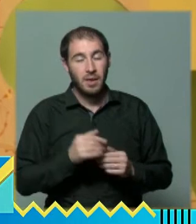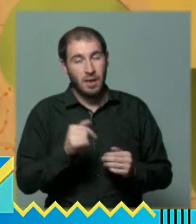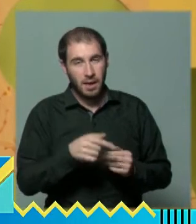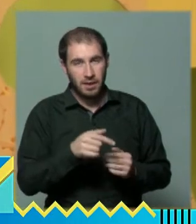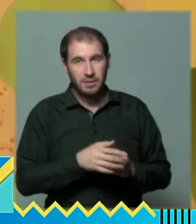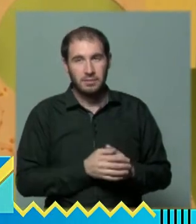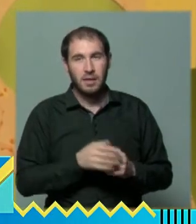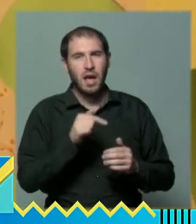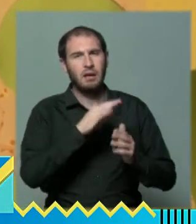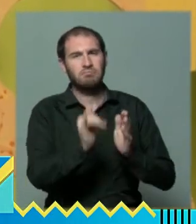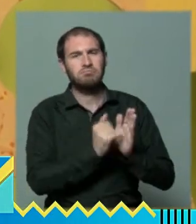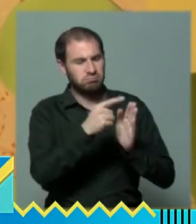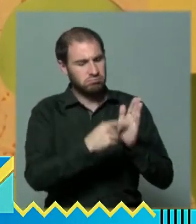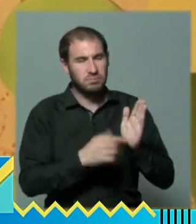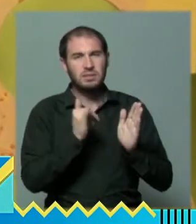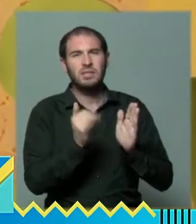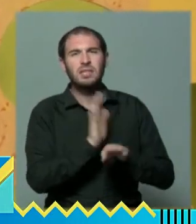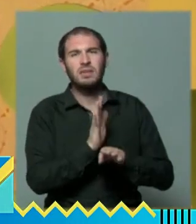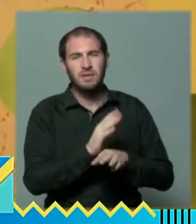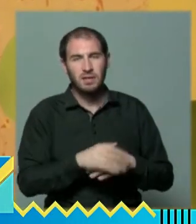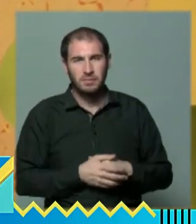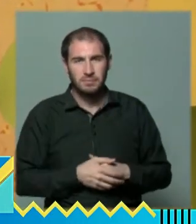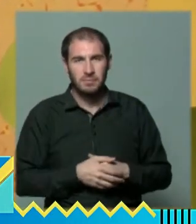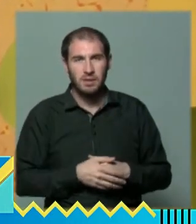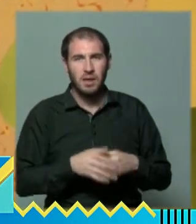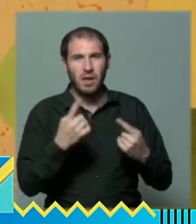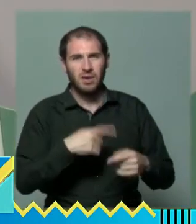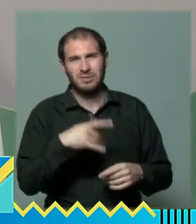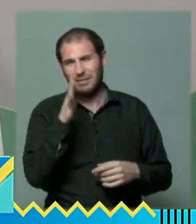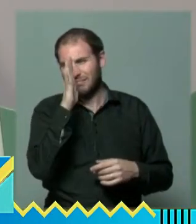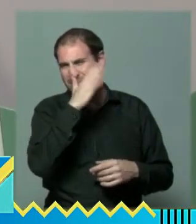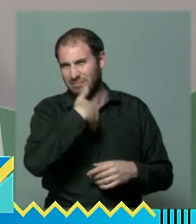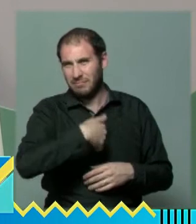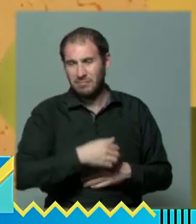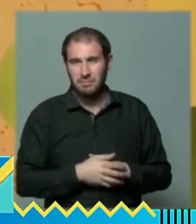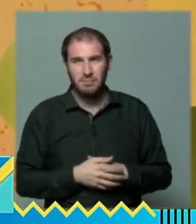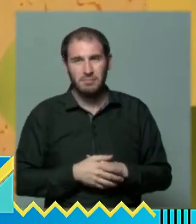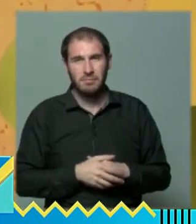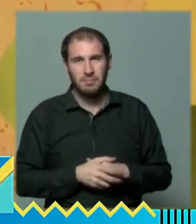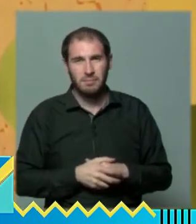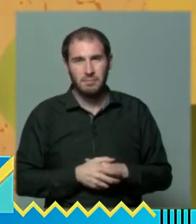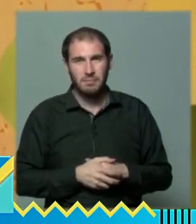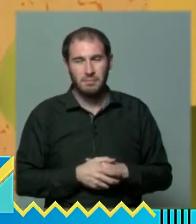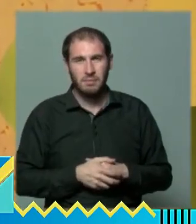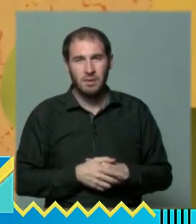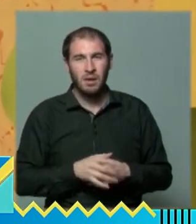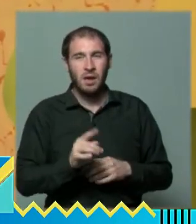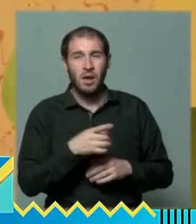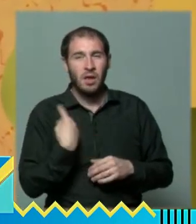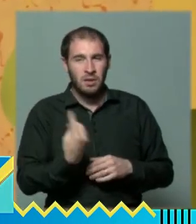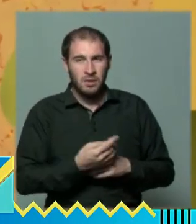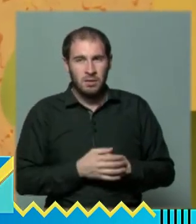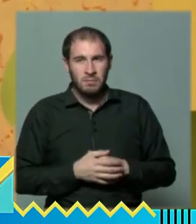Evidentemente esto está expresando algo muy retrasado culturalmente, y nosotros tenemos